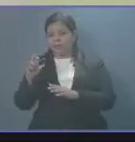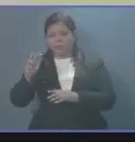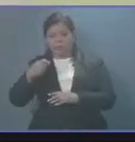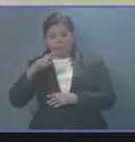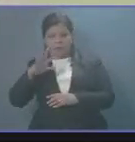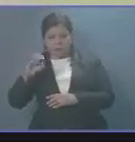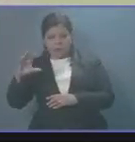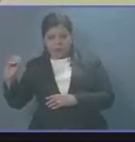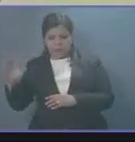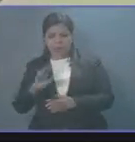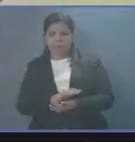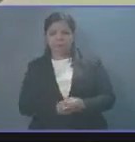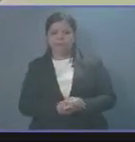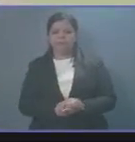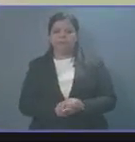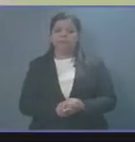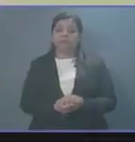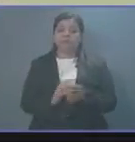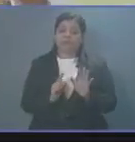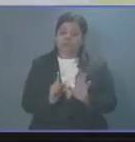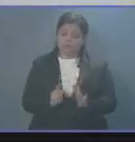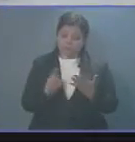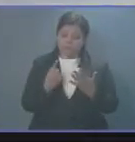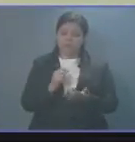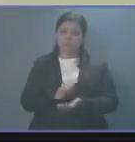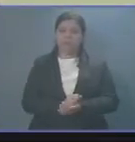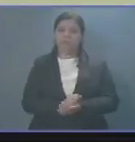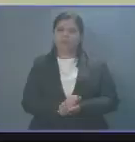393.500. 6.